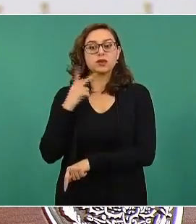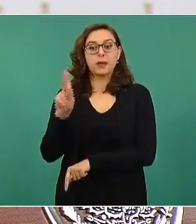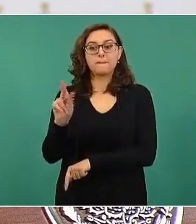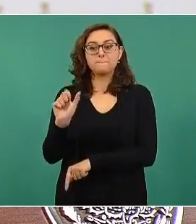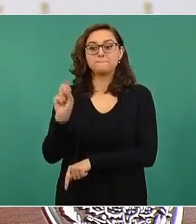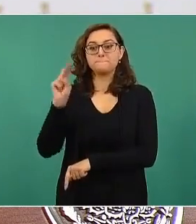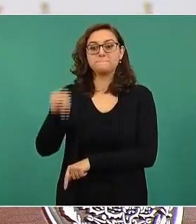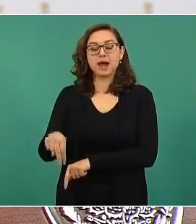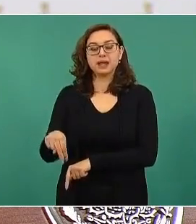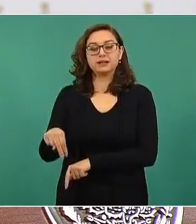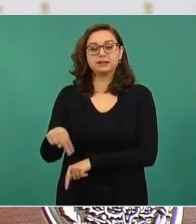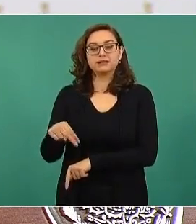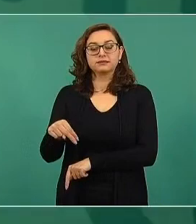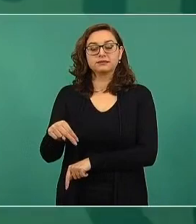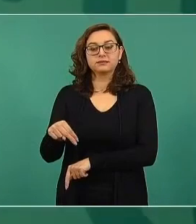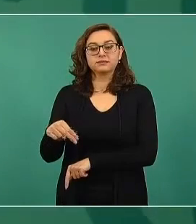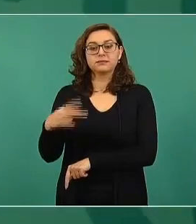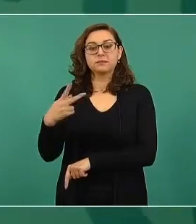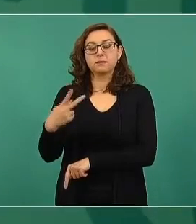la procuraduría.